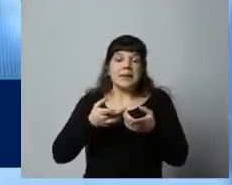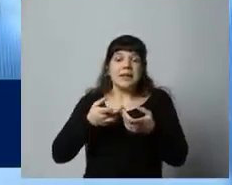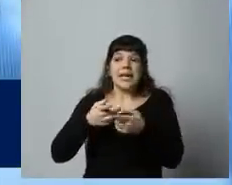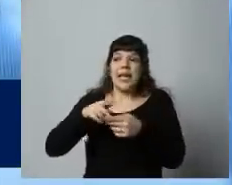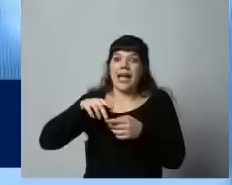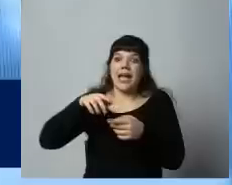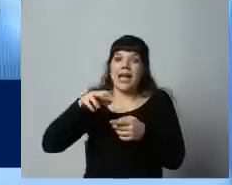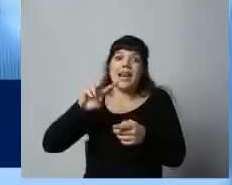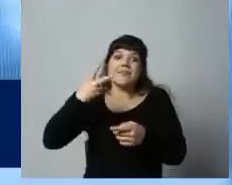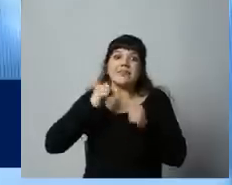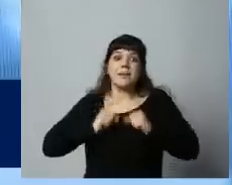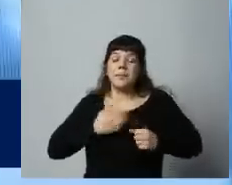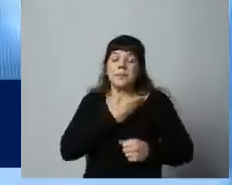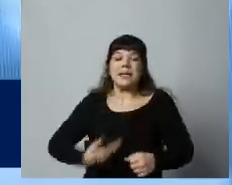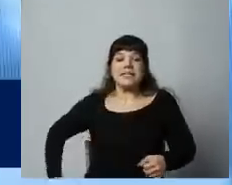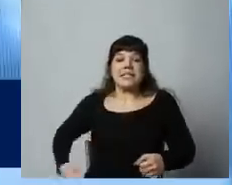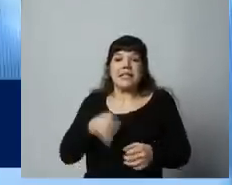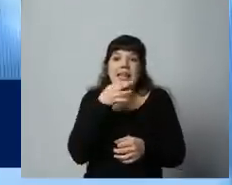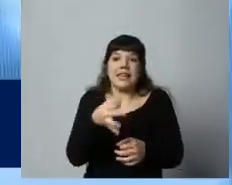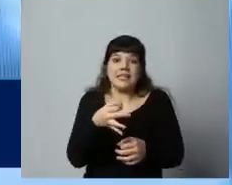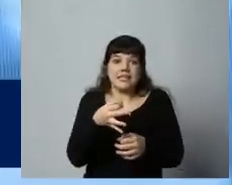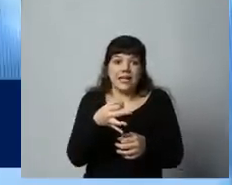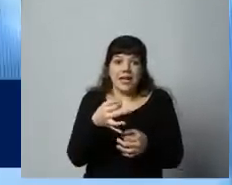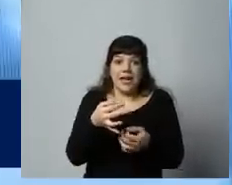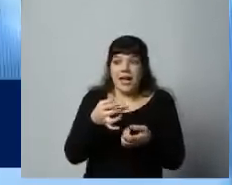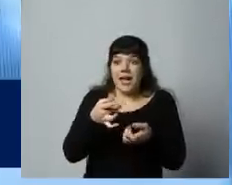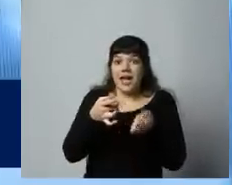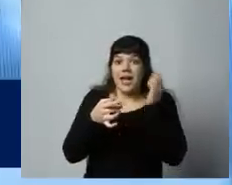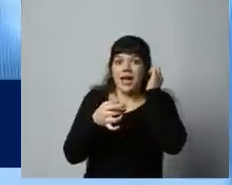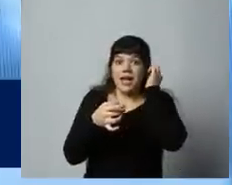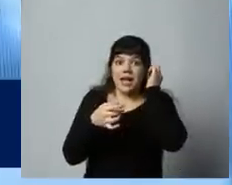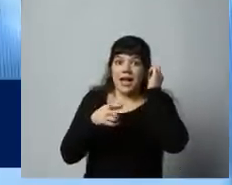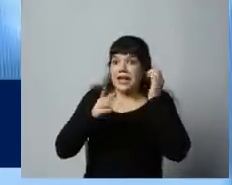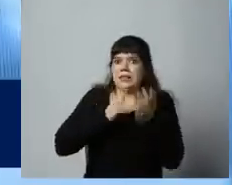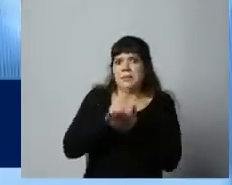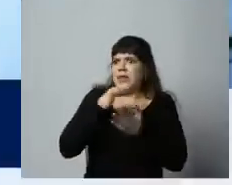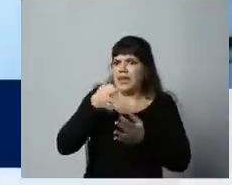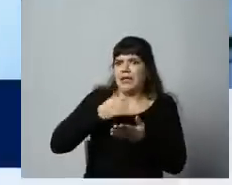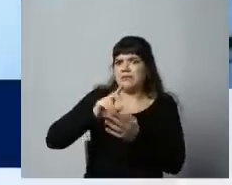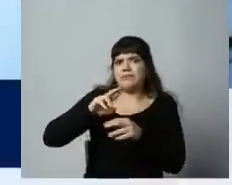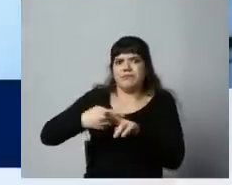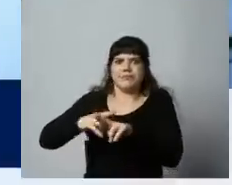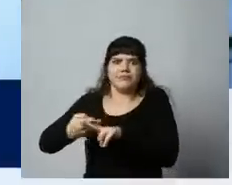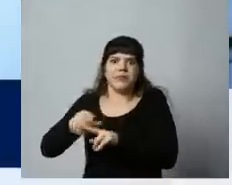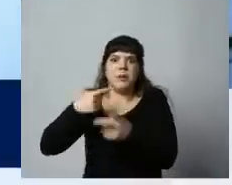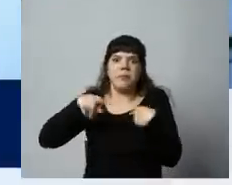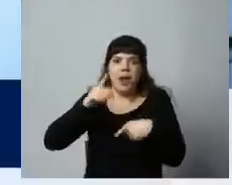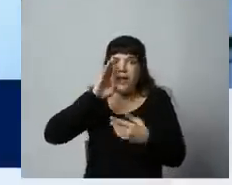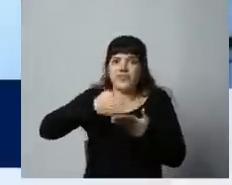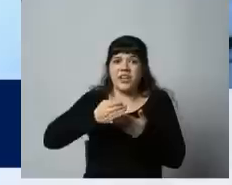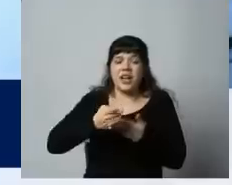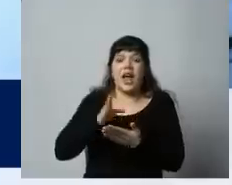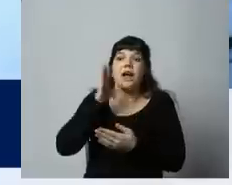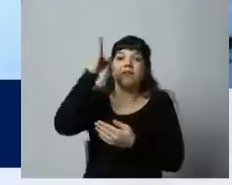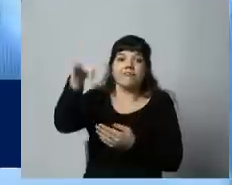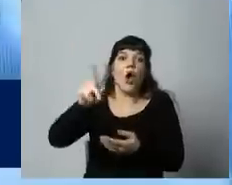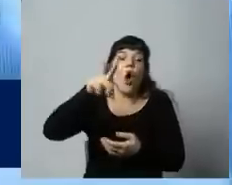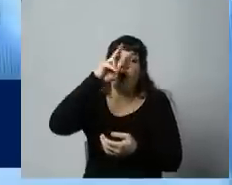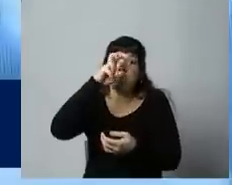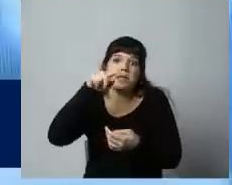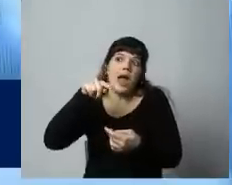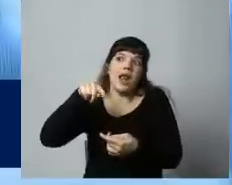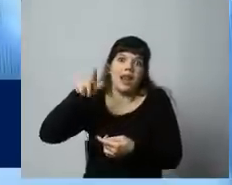extraordinarios el que termina internado en vilardebo es el amenazado el denunciante es el denunciante es una